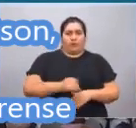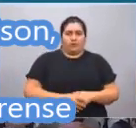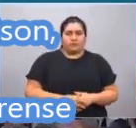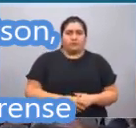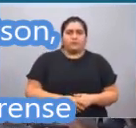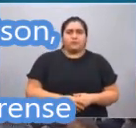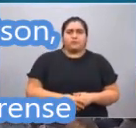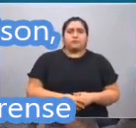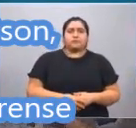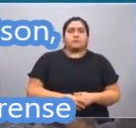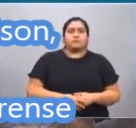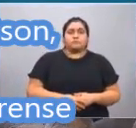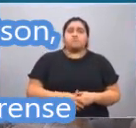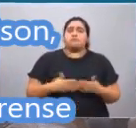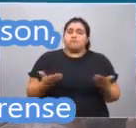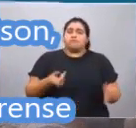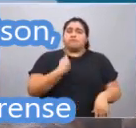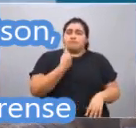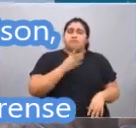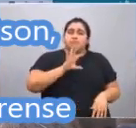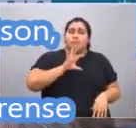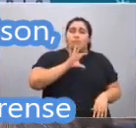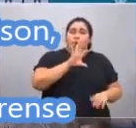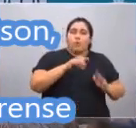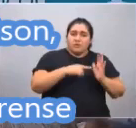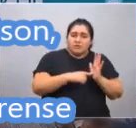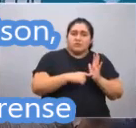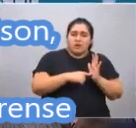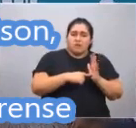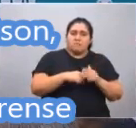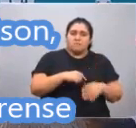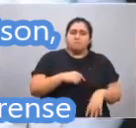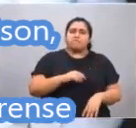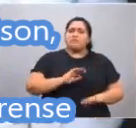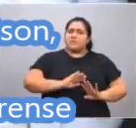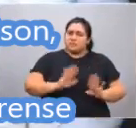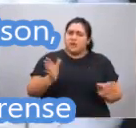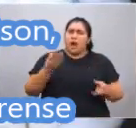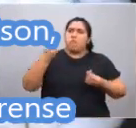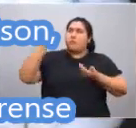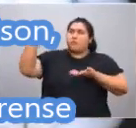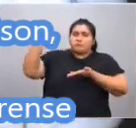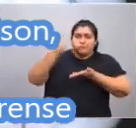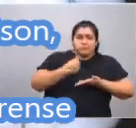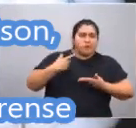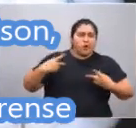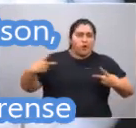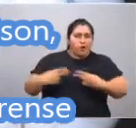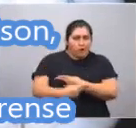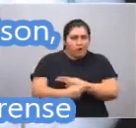Y en lo que hace a nuestra provincia, nos han recortado fondos.